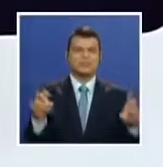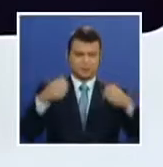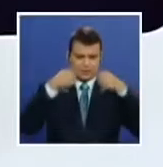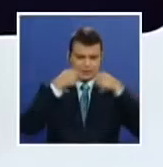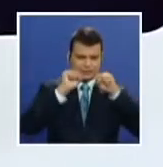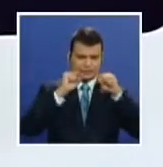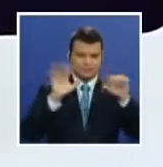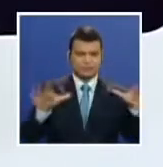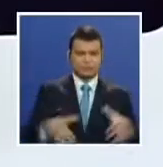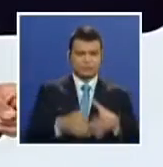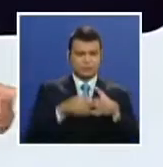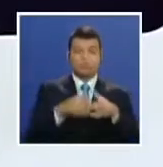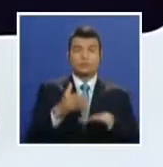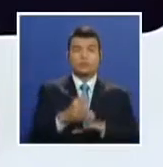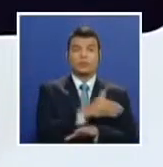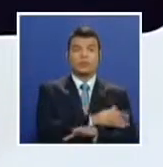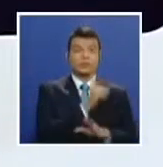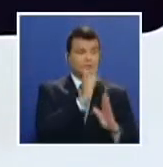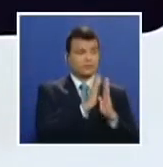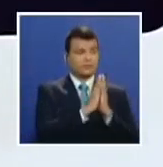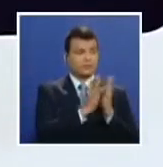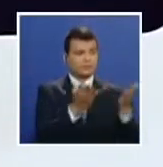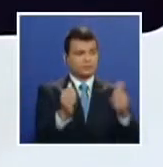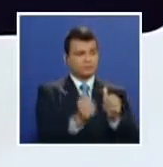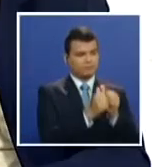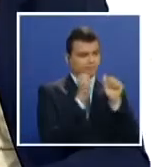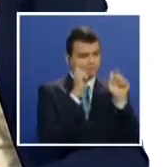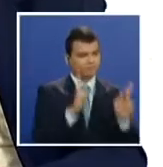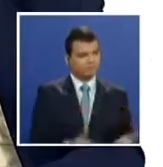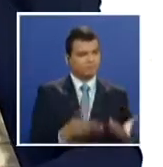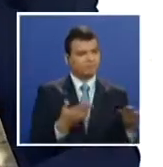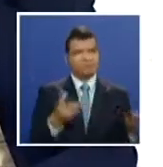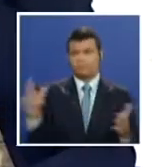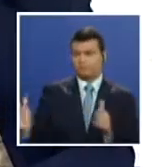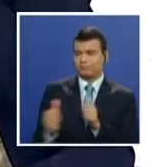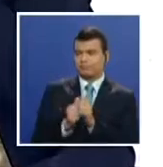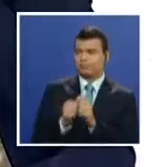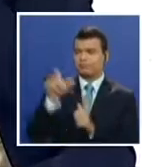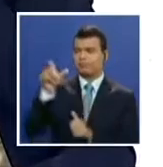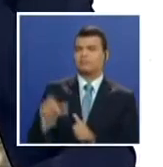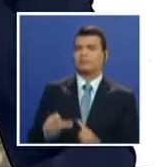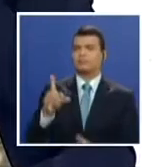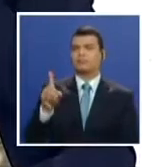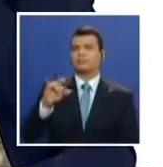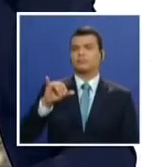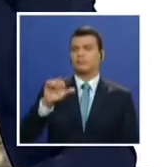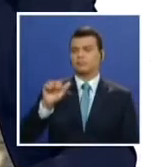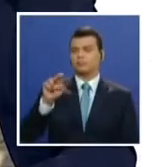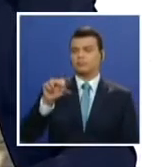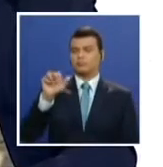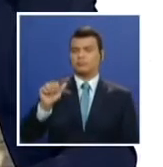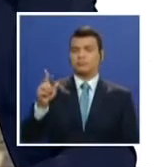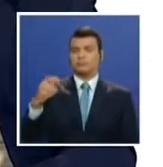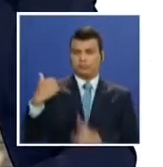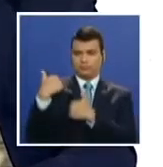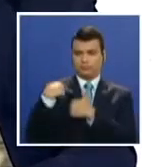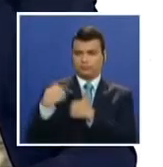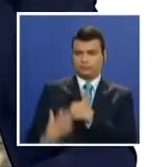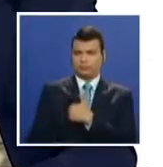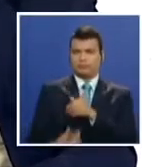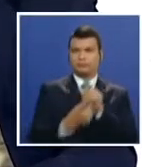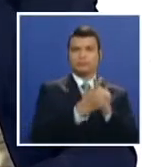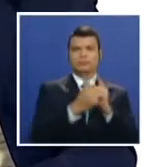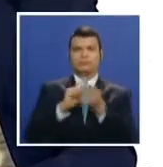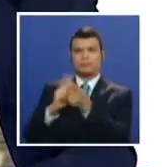y panelero pero antes usted nos tiene más invitaciones desarmando así señor pues miren el estudio se encuentra con nosotros diana rodríguez ella es vocera del encuentro